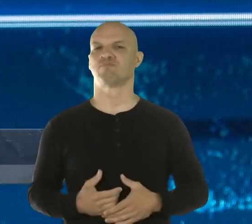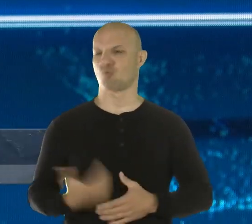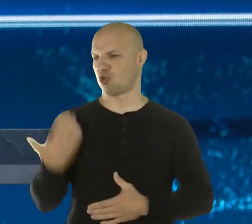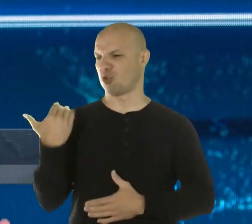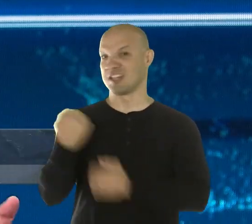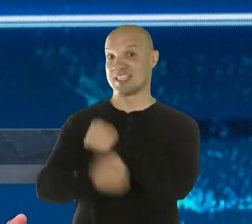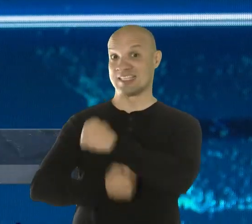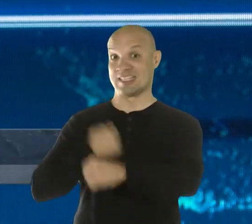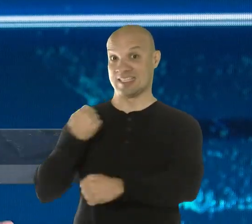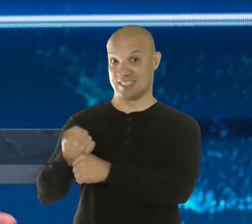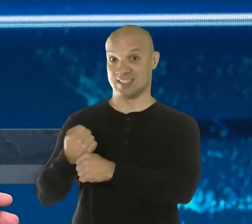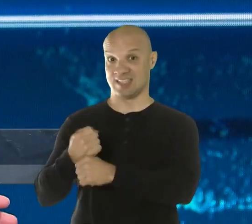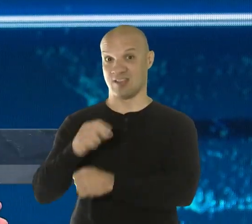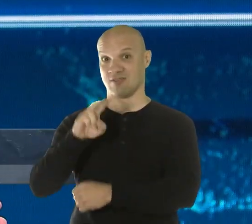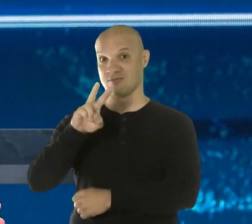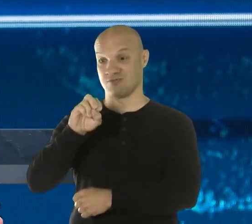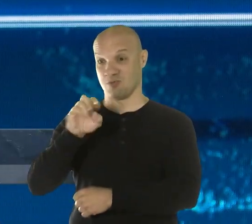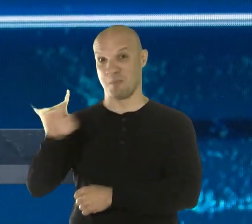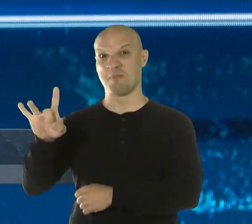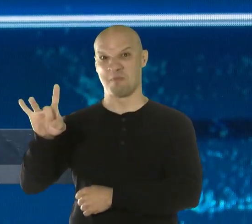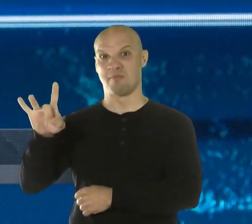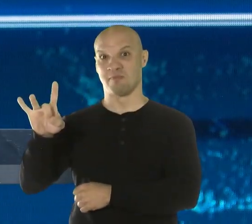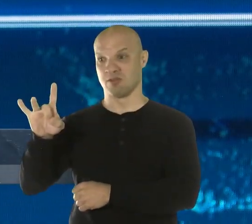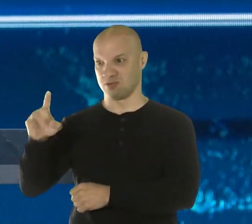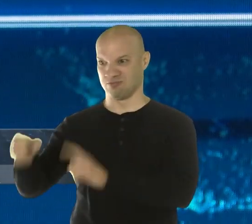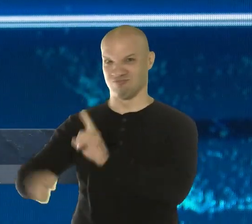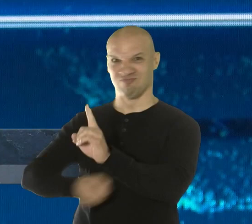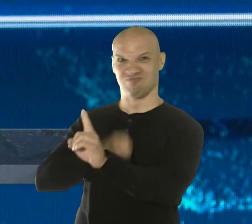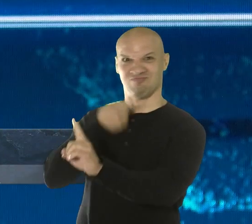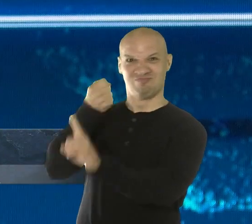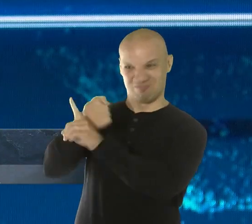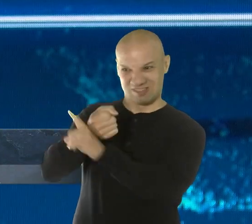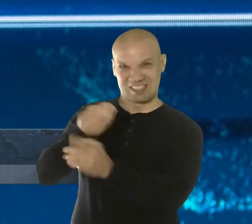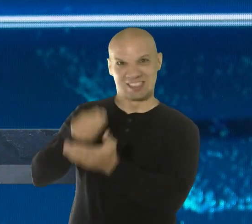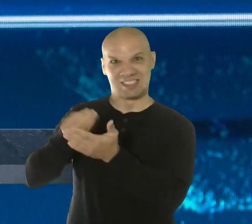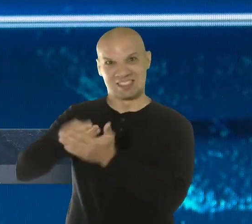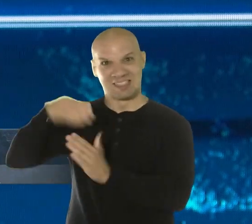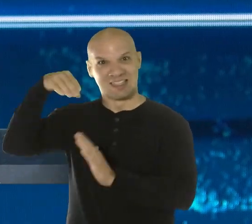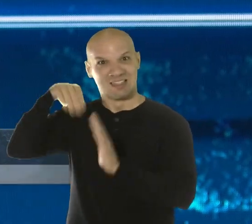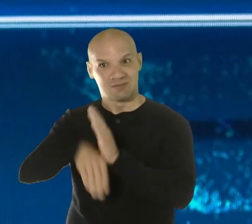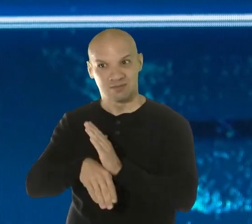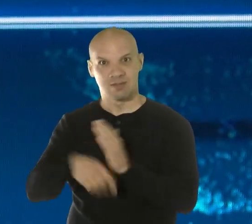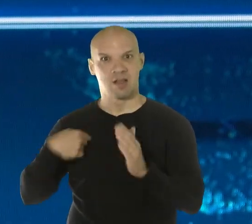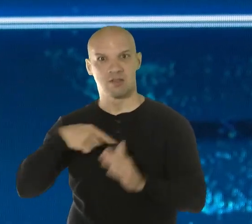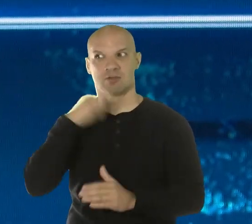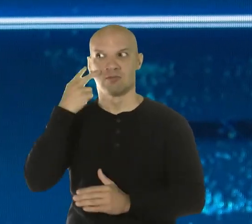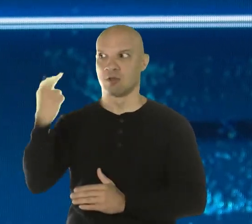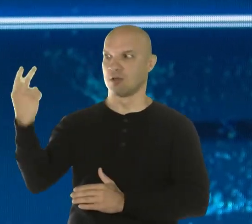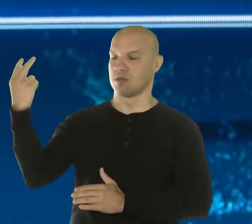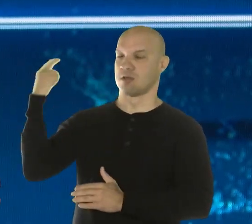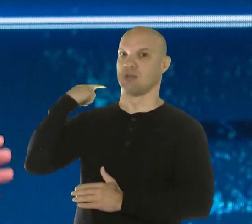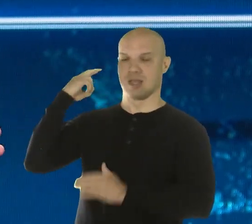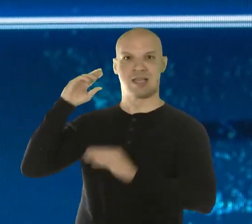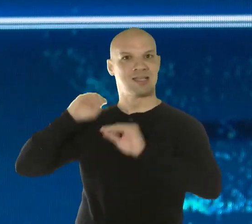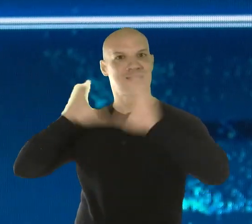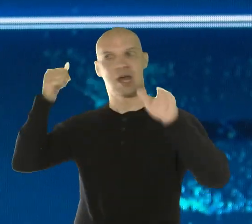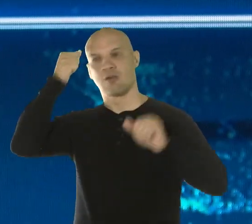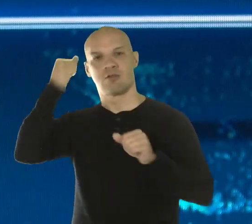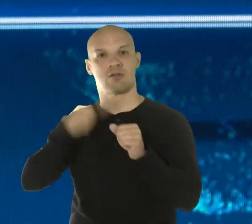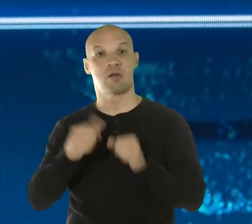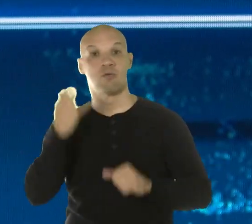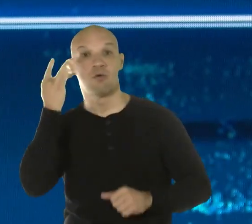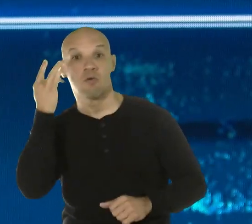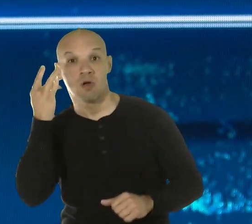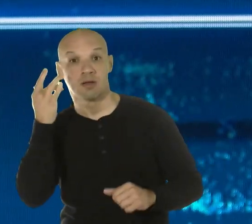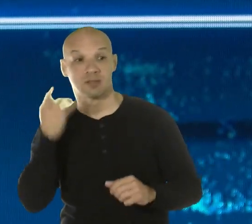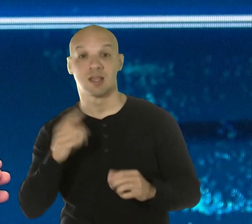crisis financiera de 2008. Para muchos de nosotros la memoria está muy fresca porque toda esa situación comenzó con el